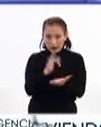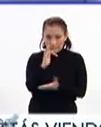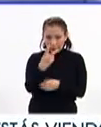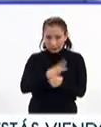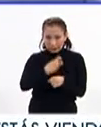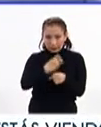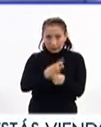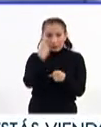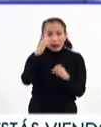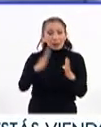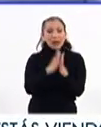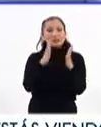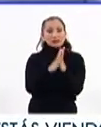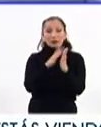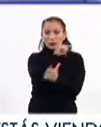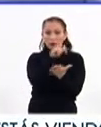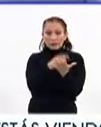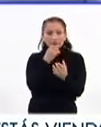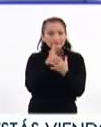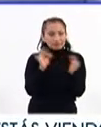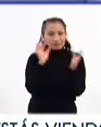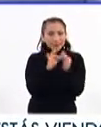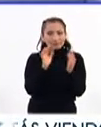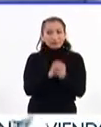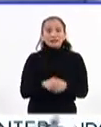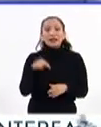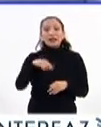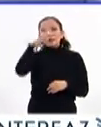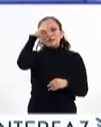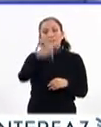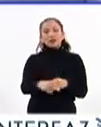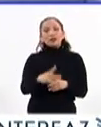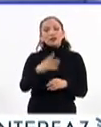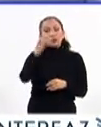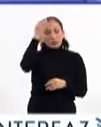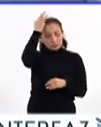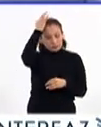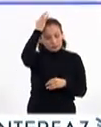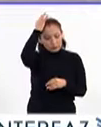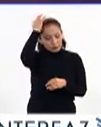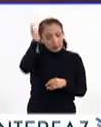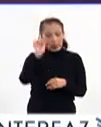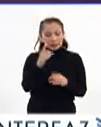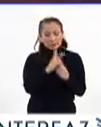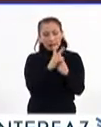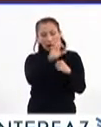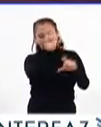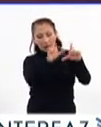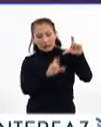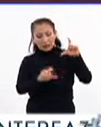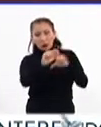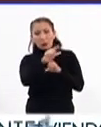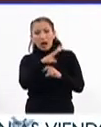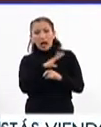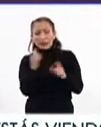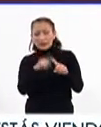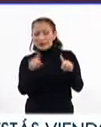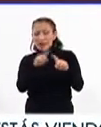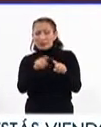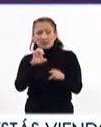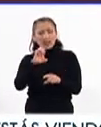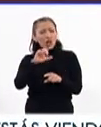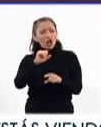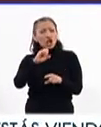por la invitación para participar en este espacio. Bueno, México es un país con presencia de